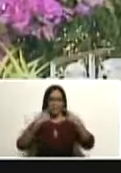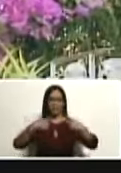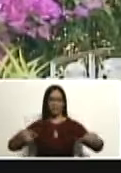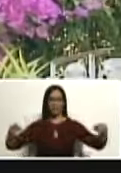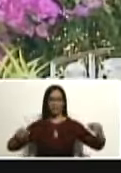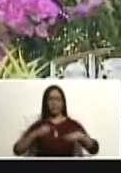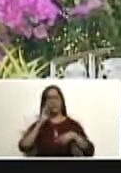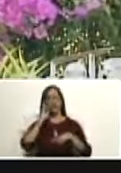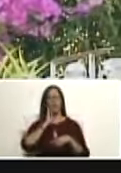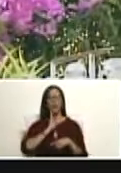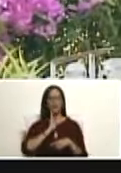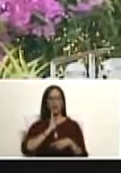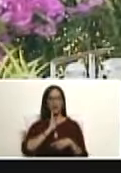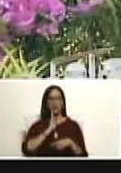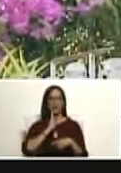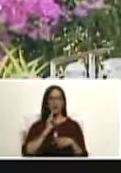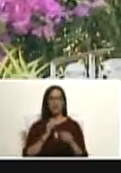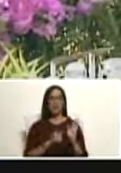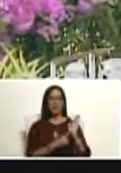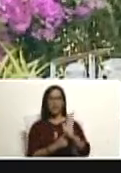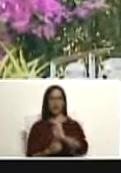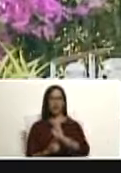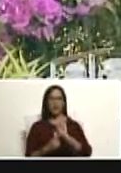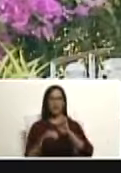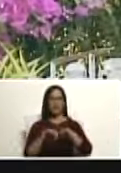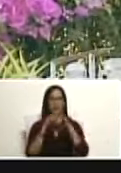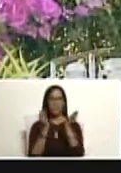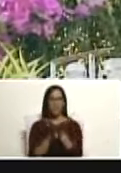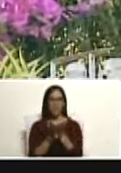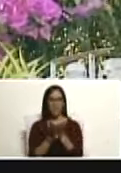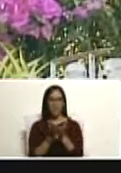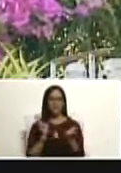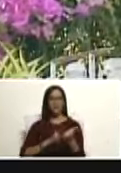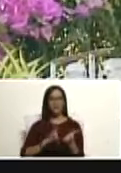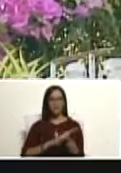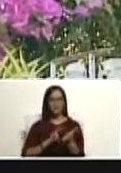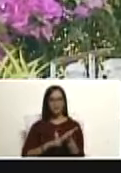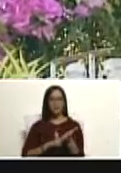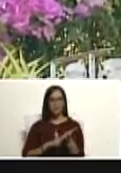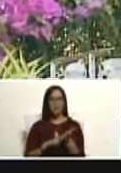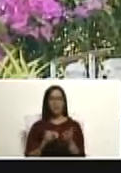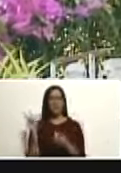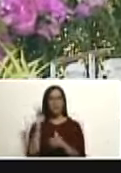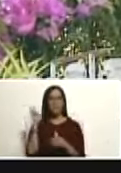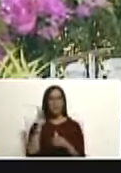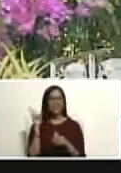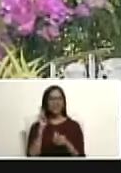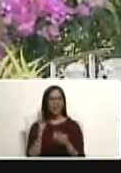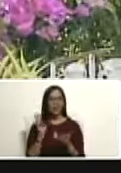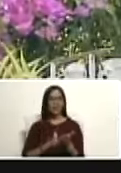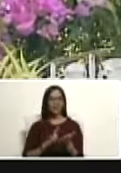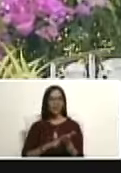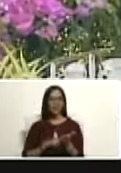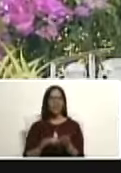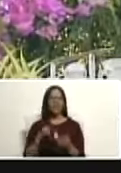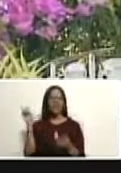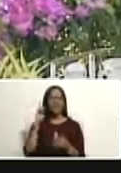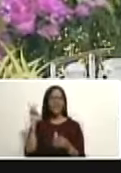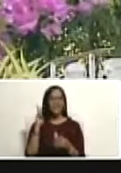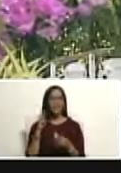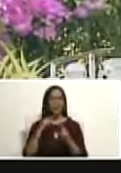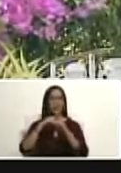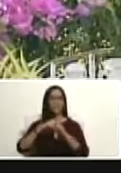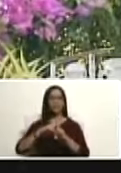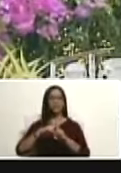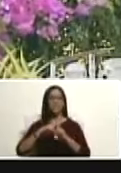Bolívar, que es referencia mundial por excelencia de lo que es la Venezuela afirmativa, la Venezuela bonita, la Venezuela